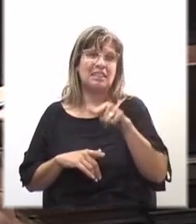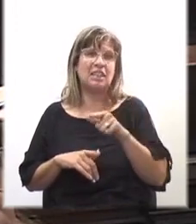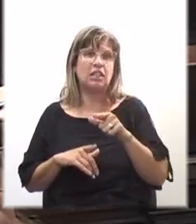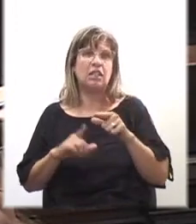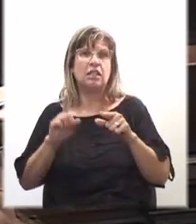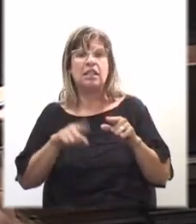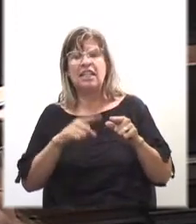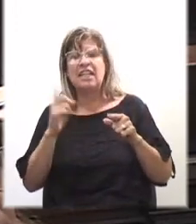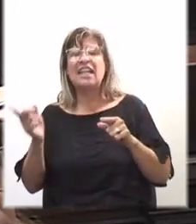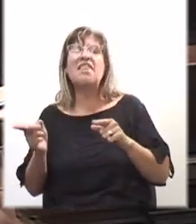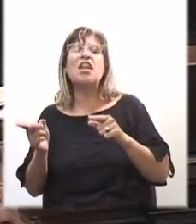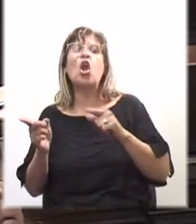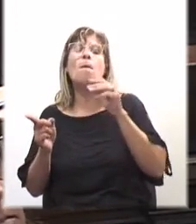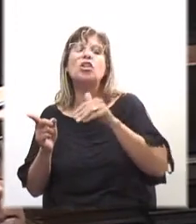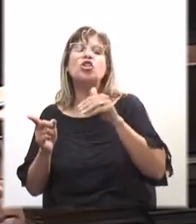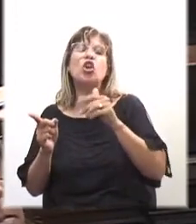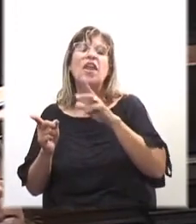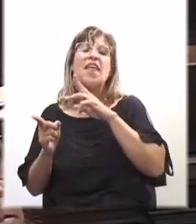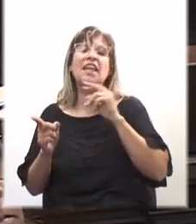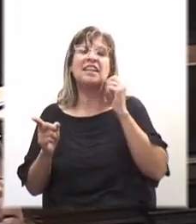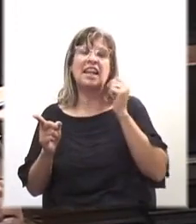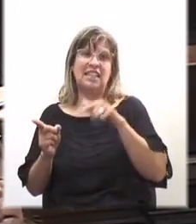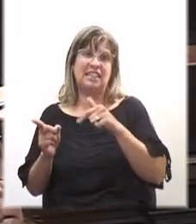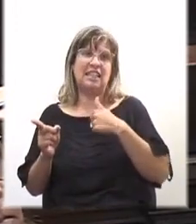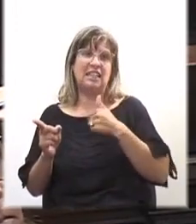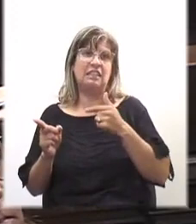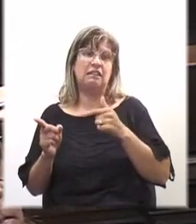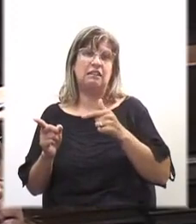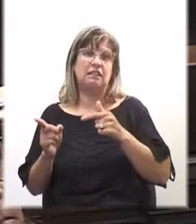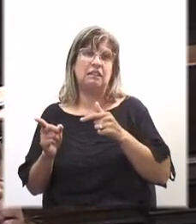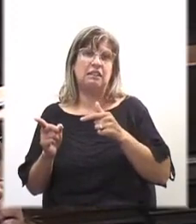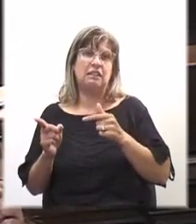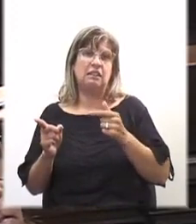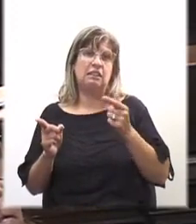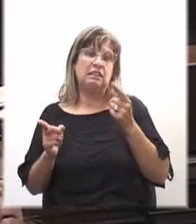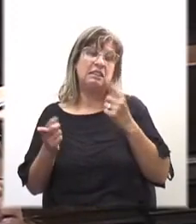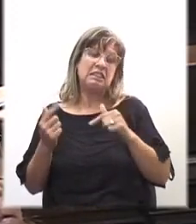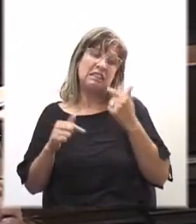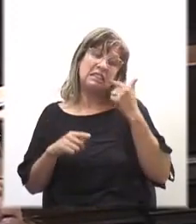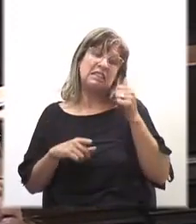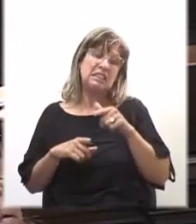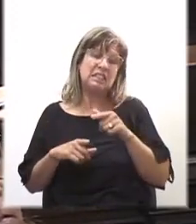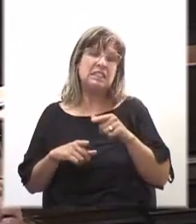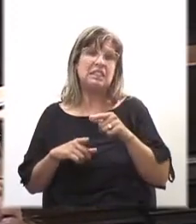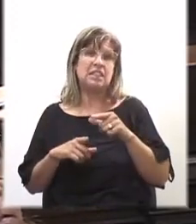de israelitas, si no fuera por los gobiernos